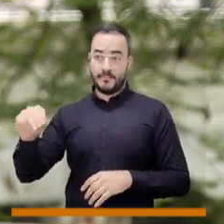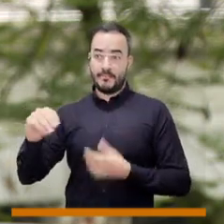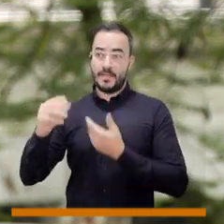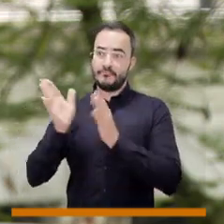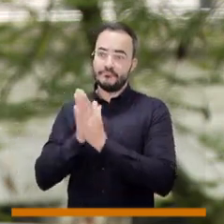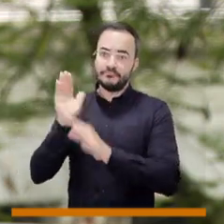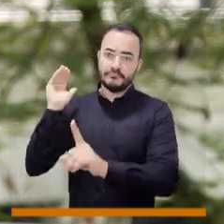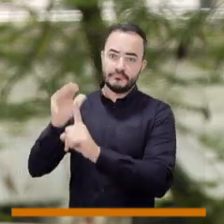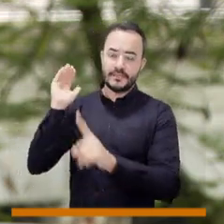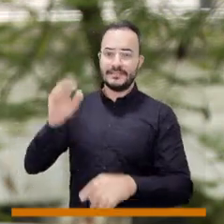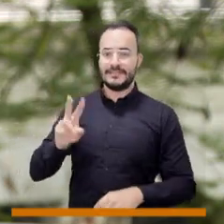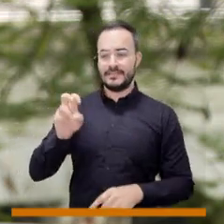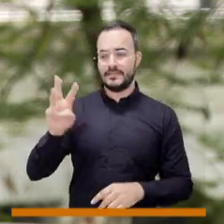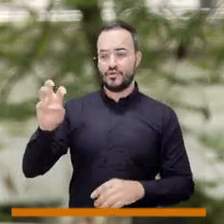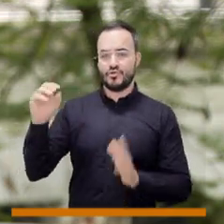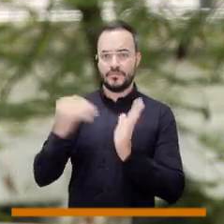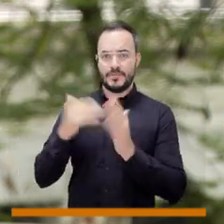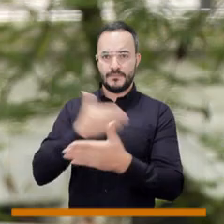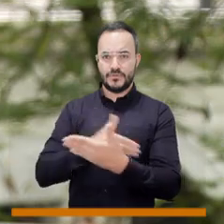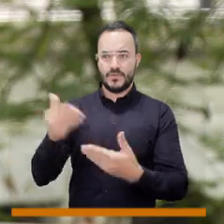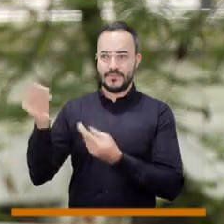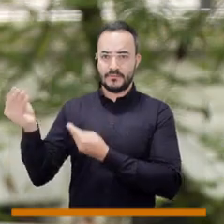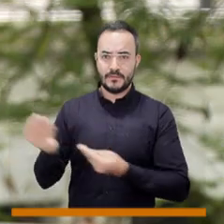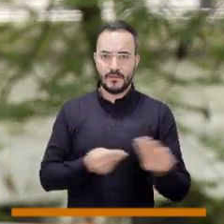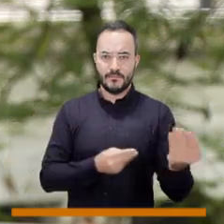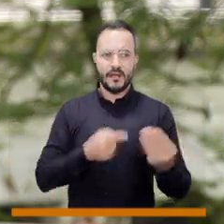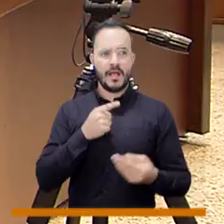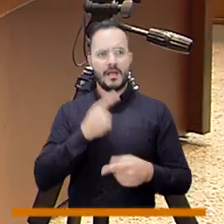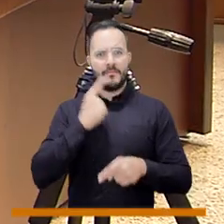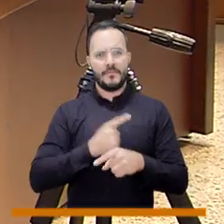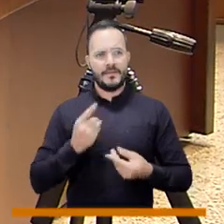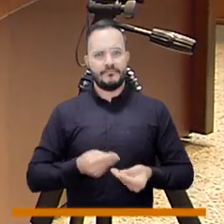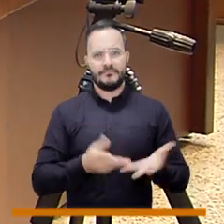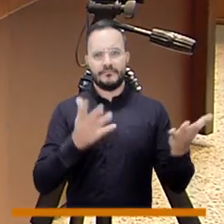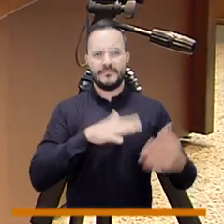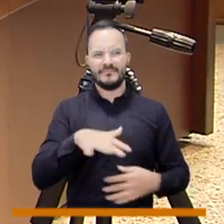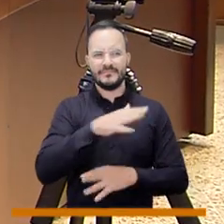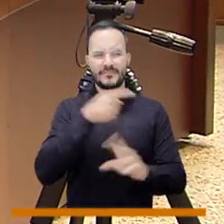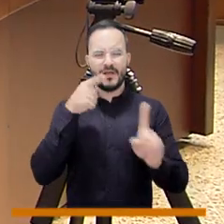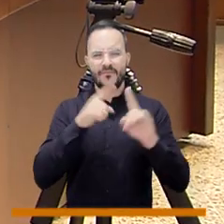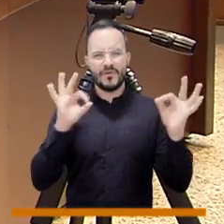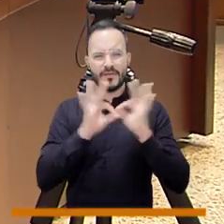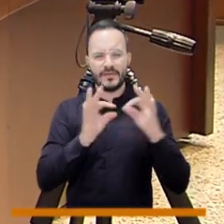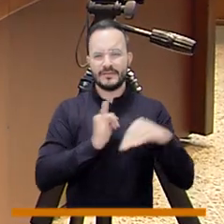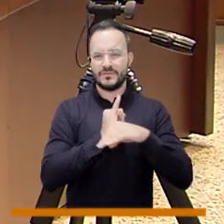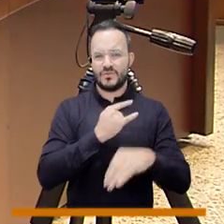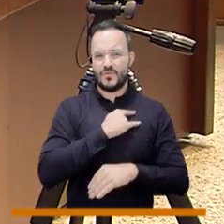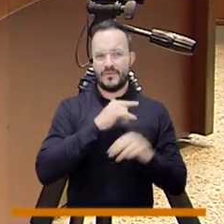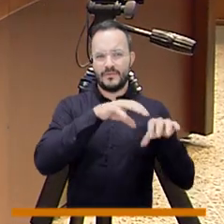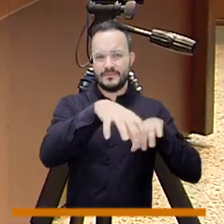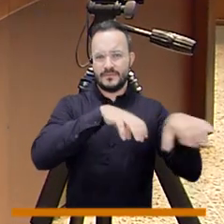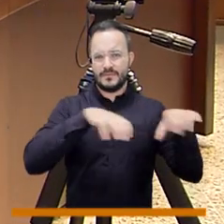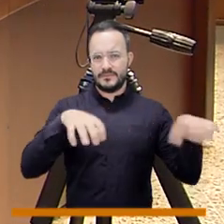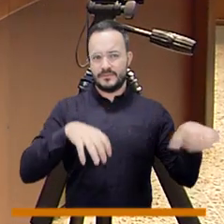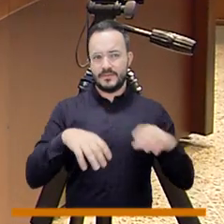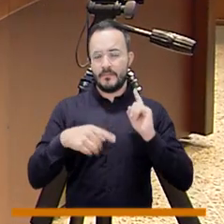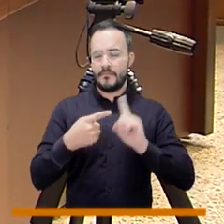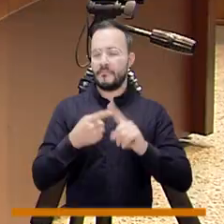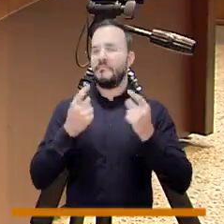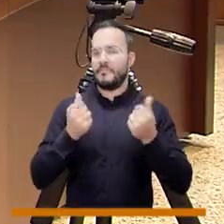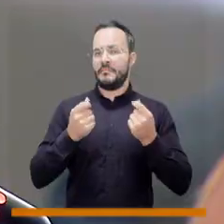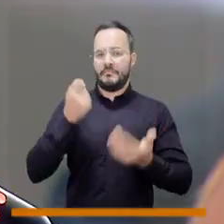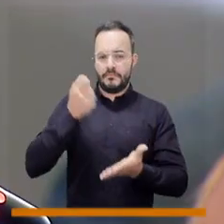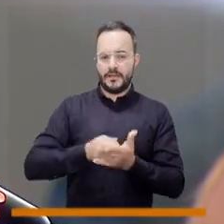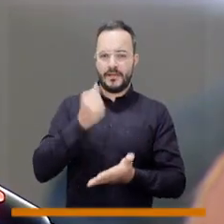EPM por 78 mil millones de pesos se pueda atender el faltante del presupuesto para las universidades y para cubrir los gastos